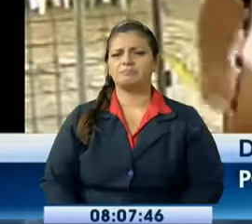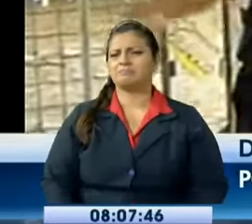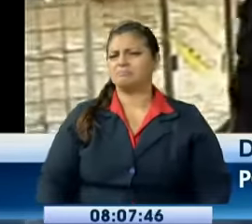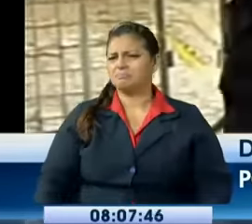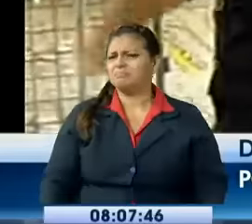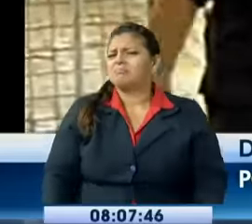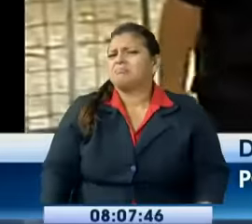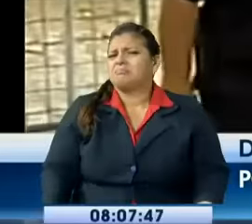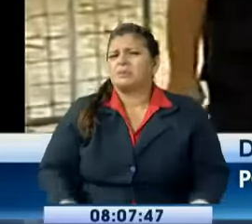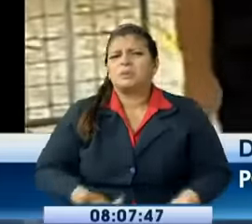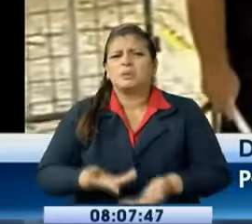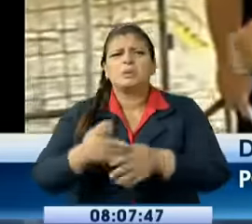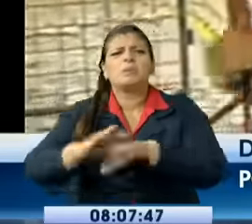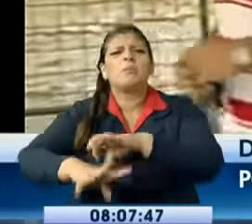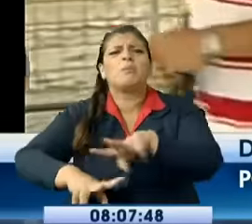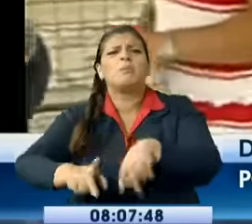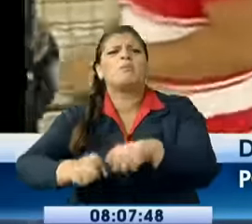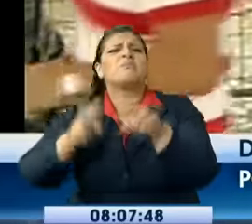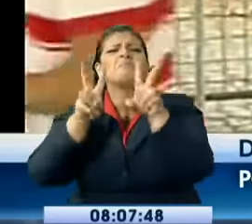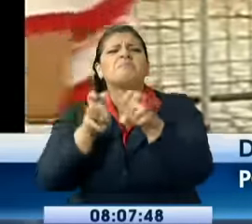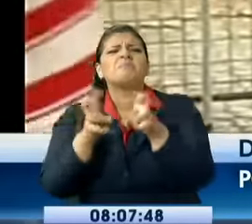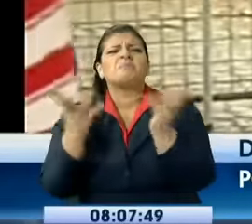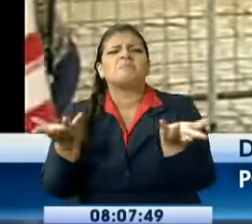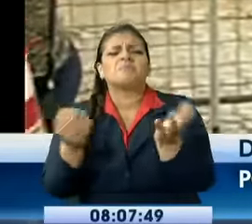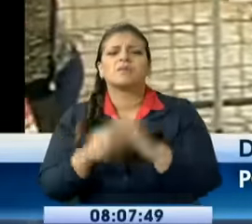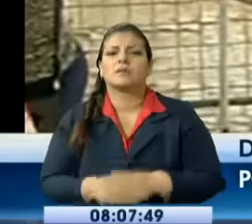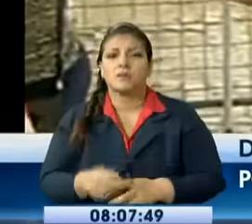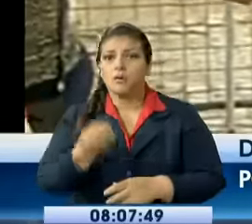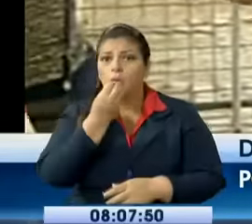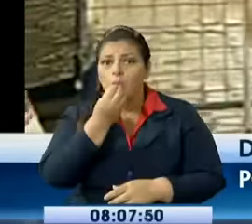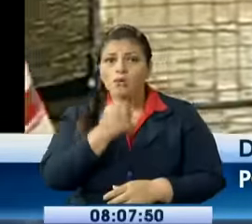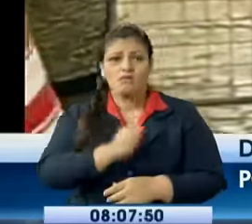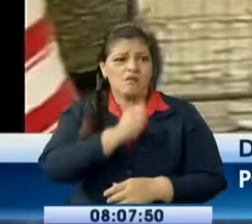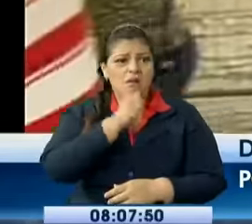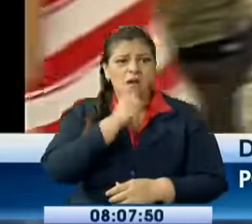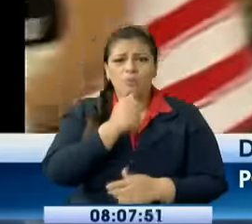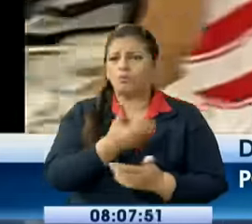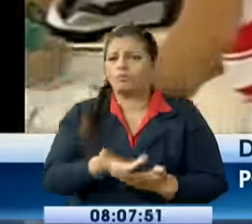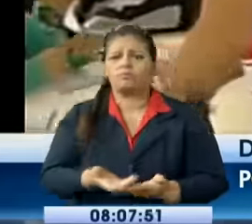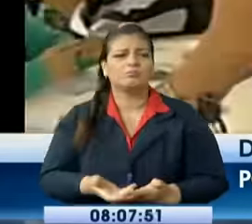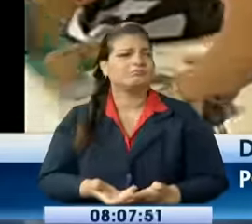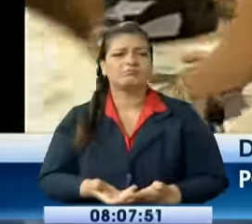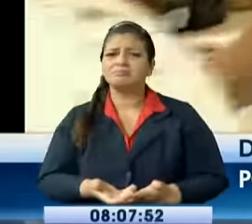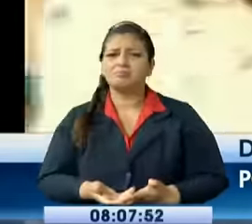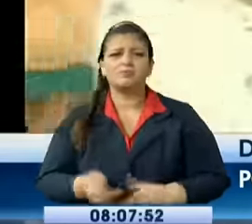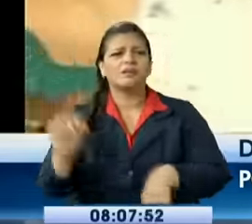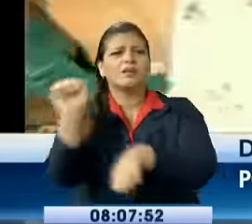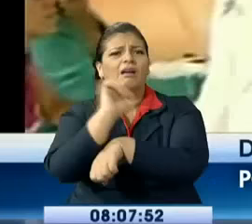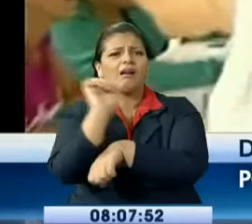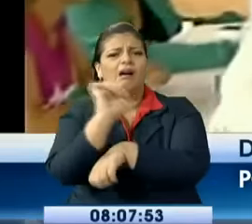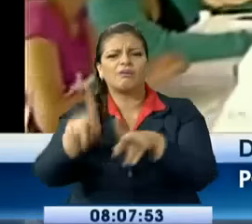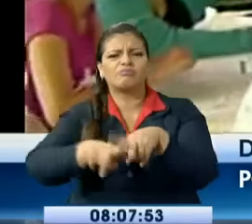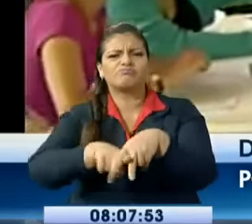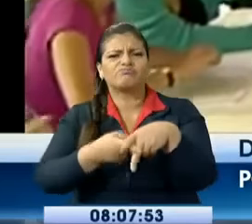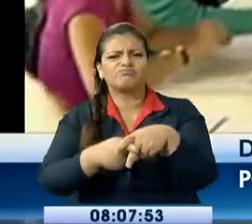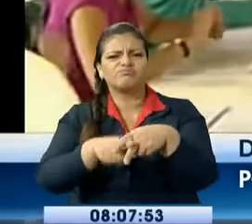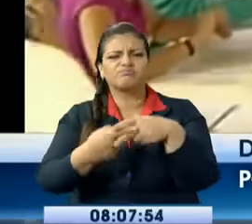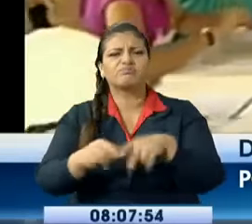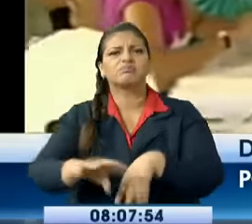los productos no son de primera necesidad. Entonces eso es lo que a ellos les resulta un poco ilógico. Por acá también vamos a tratar de conversar con quienes se